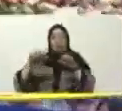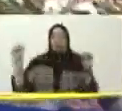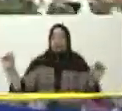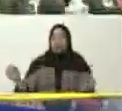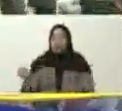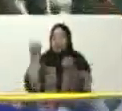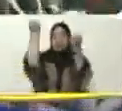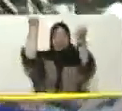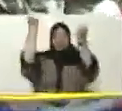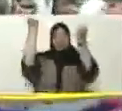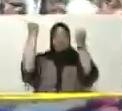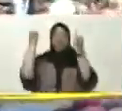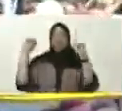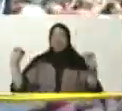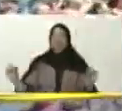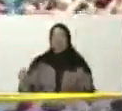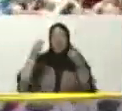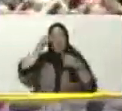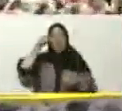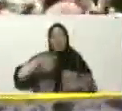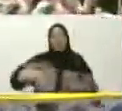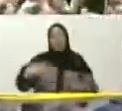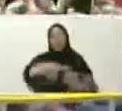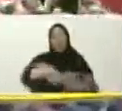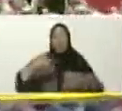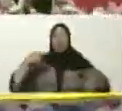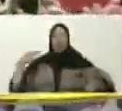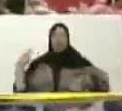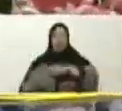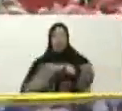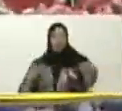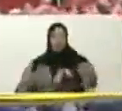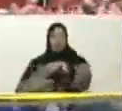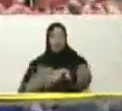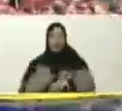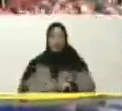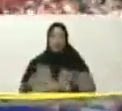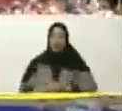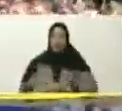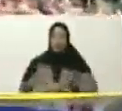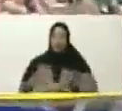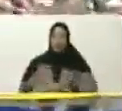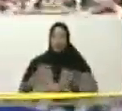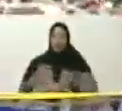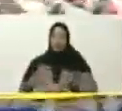victoria popular, revolucionaria.